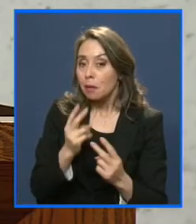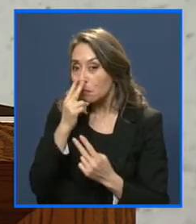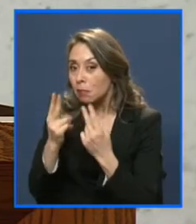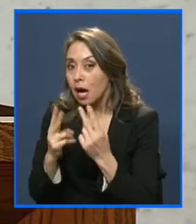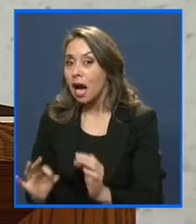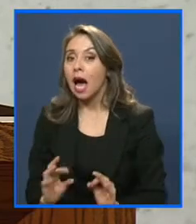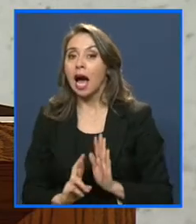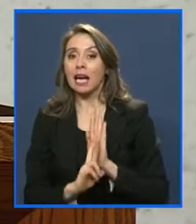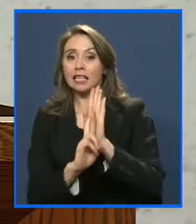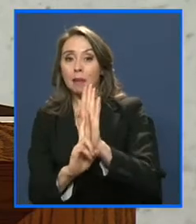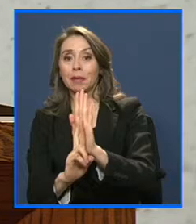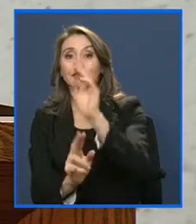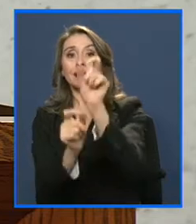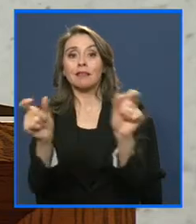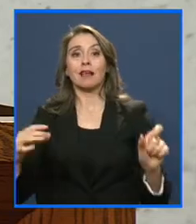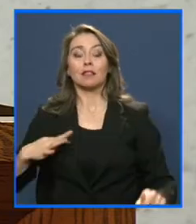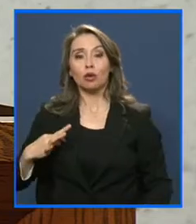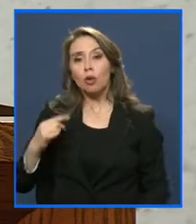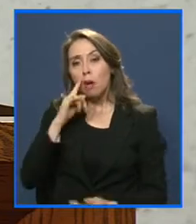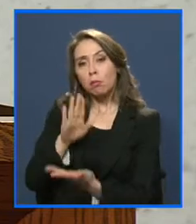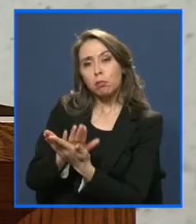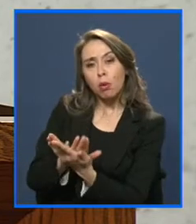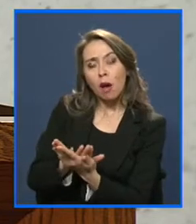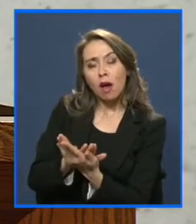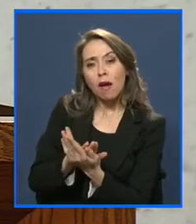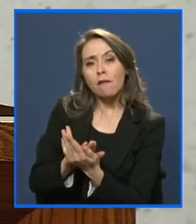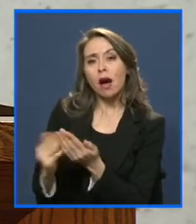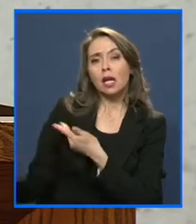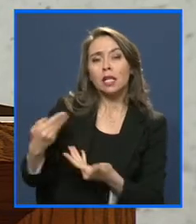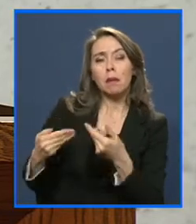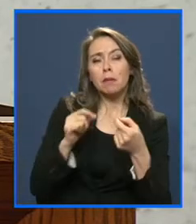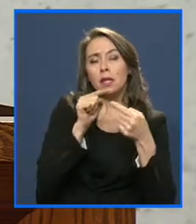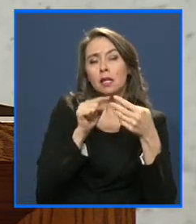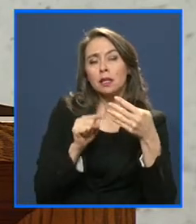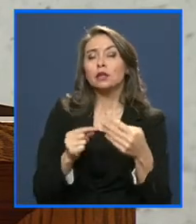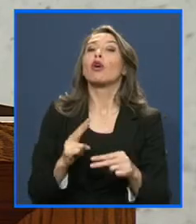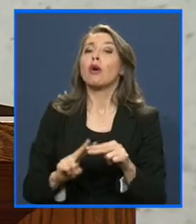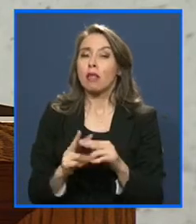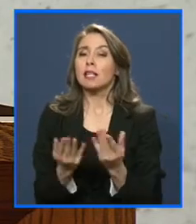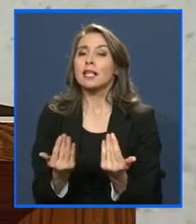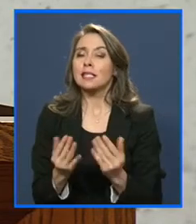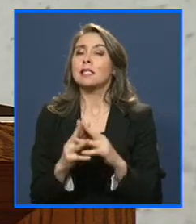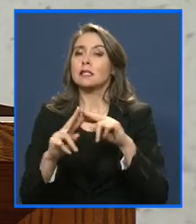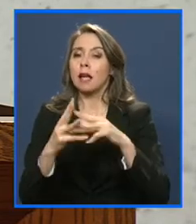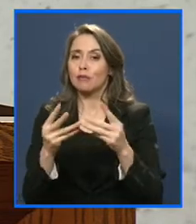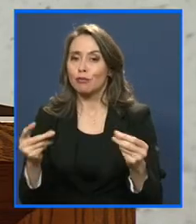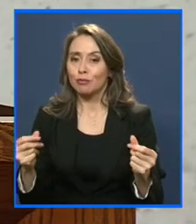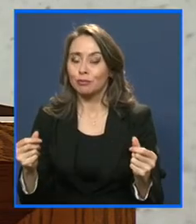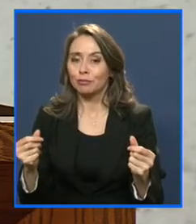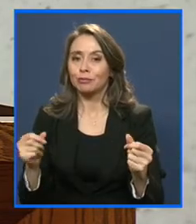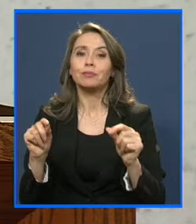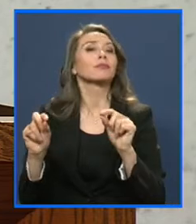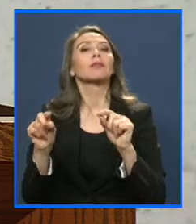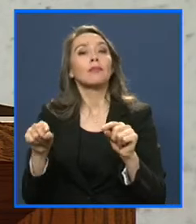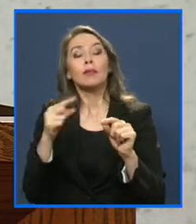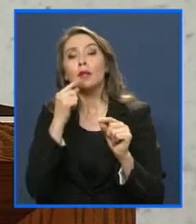representatividad ciudadana dejan en evidencia una serie de requerimientos que necesario resolver por cierto en el marco conceptual y rector de